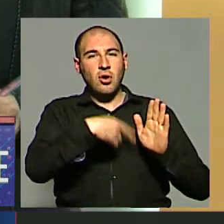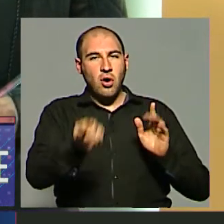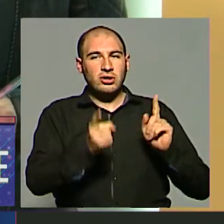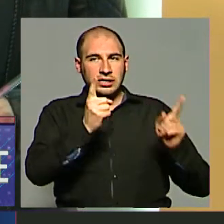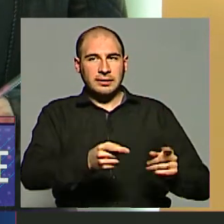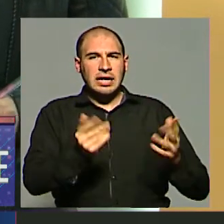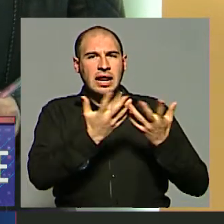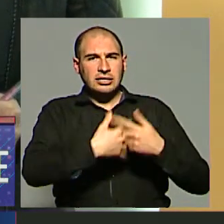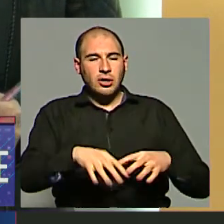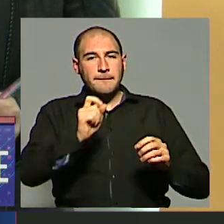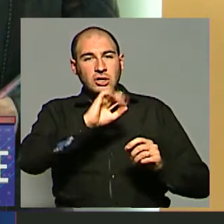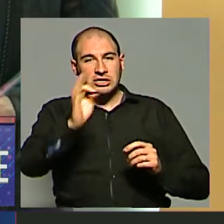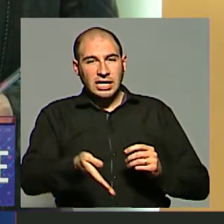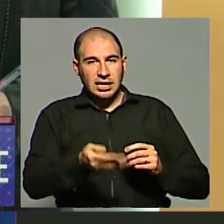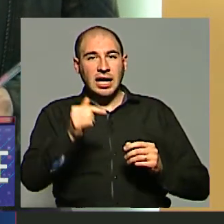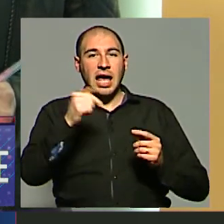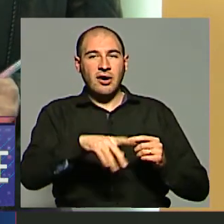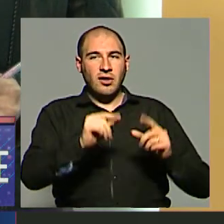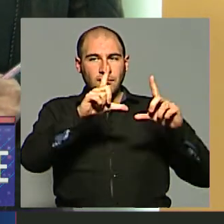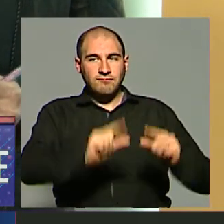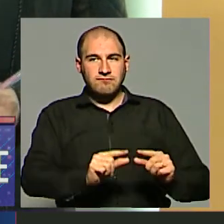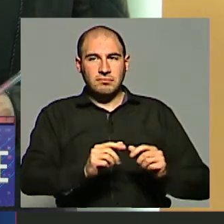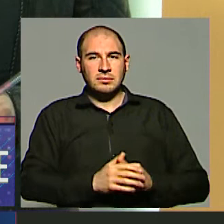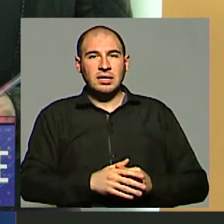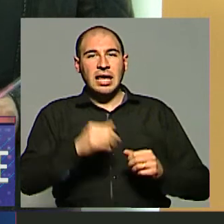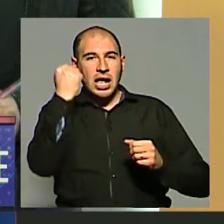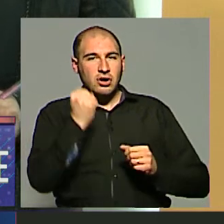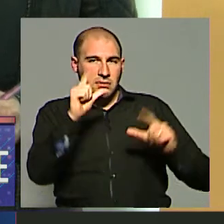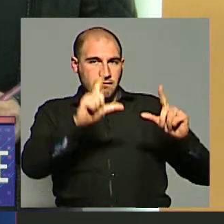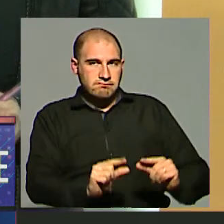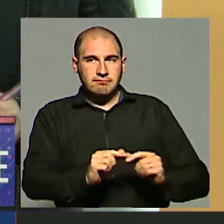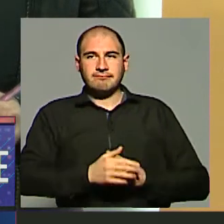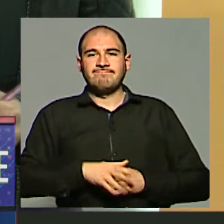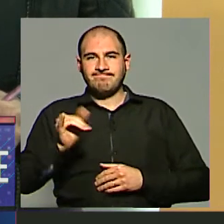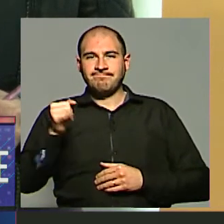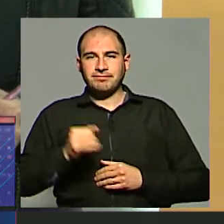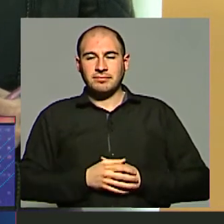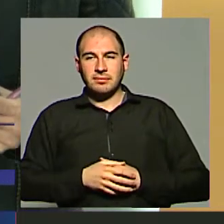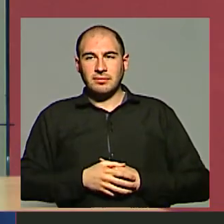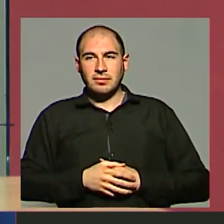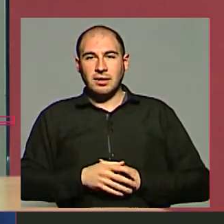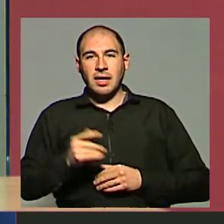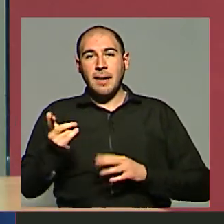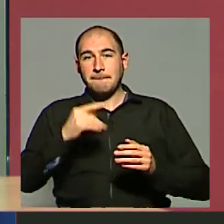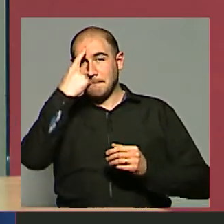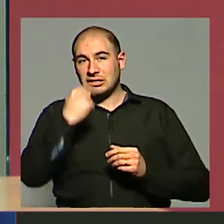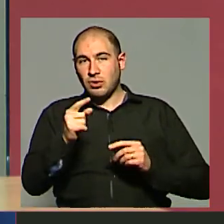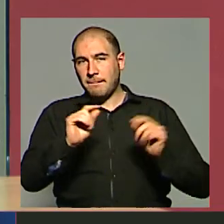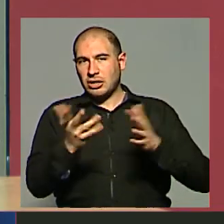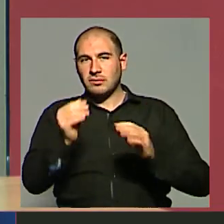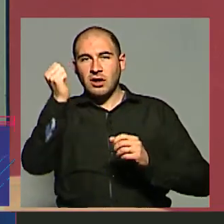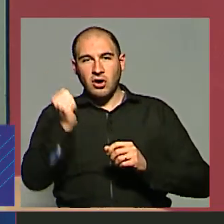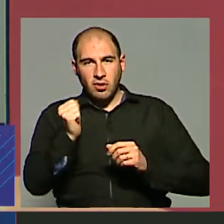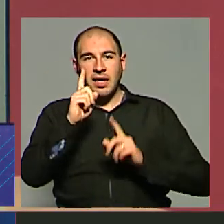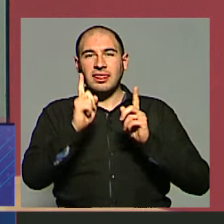está relacionado con porcentajes, pero en este caso en la caída de la actividad económica. Sí, el EMAE, el estimador mensual de actividad económica,